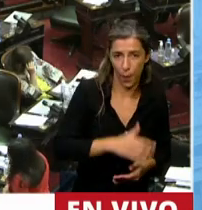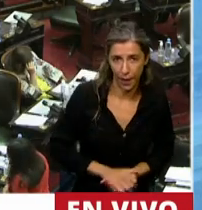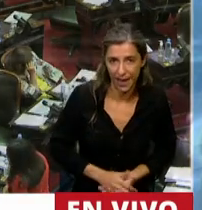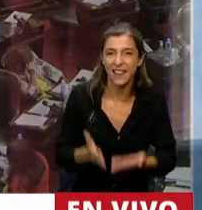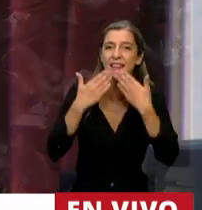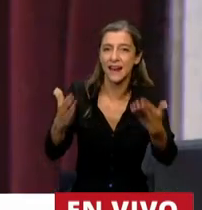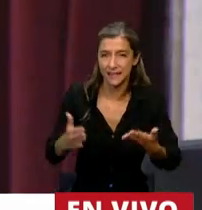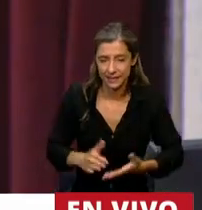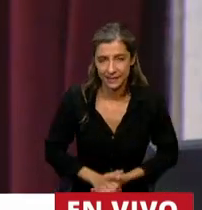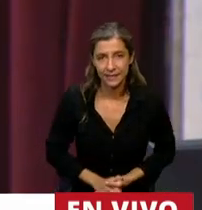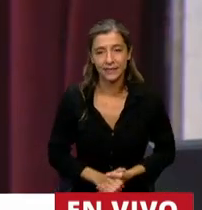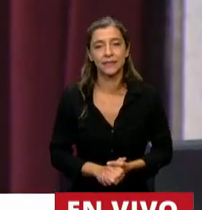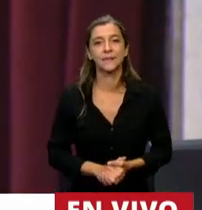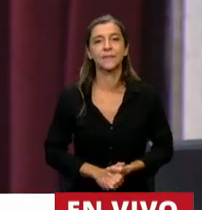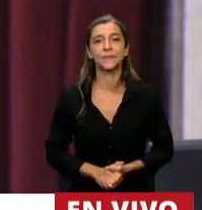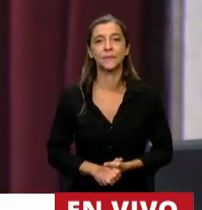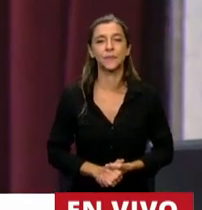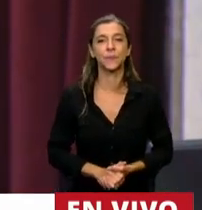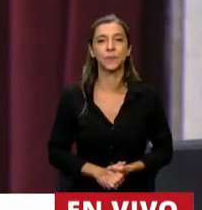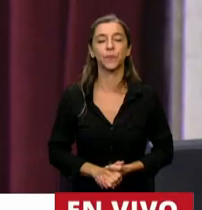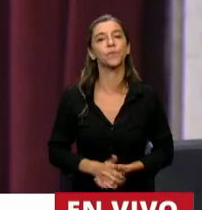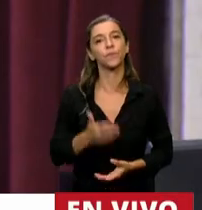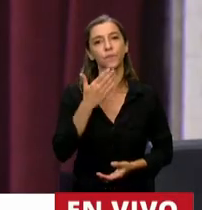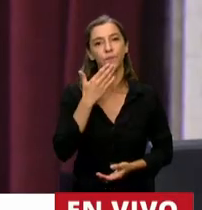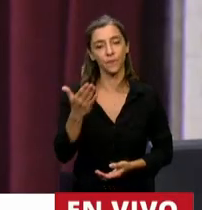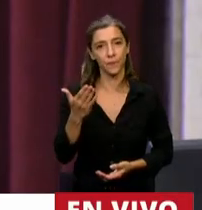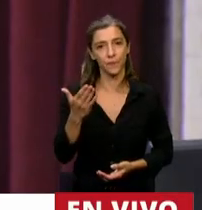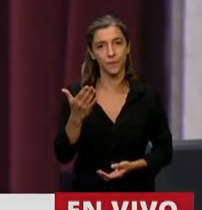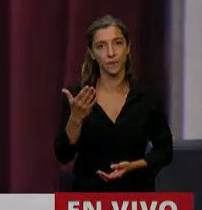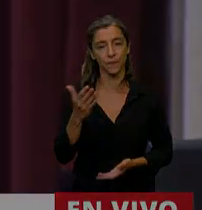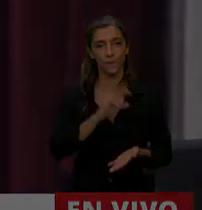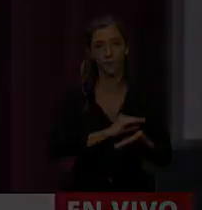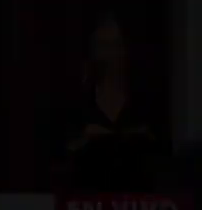Gracias, diputado Yasky.